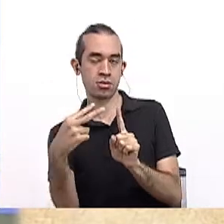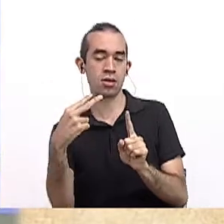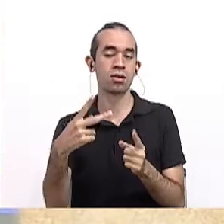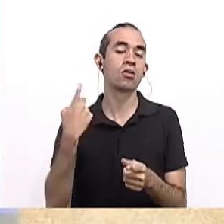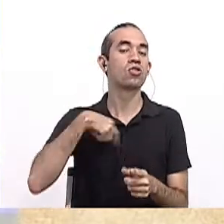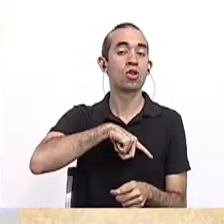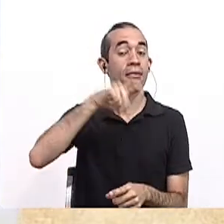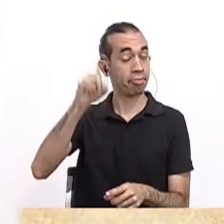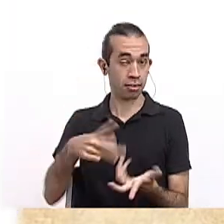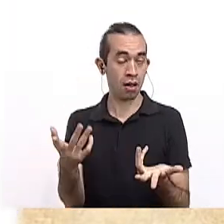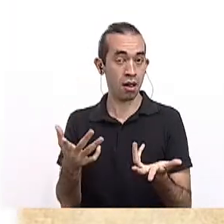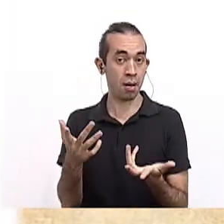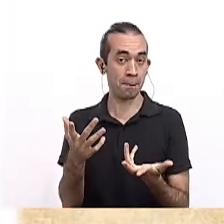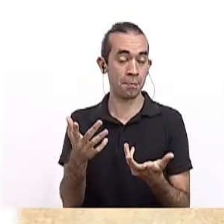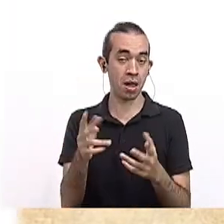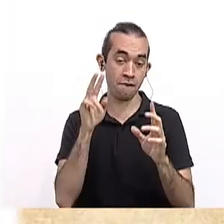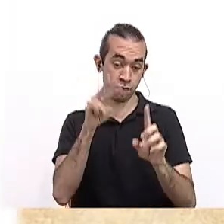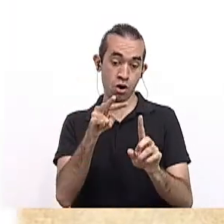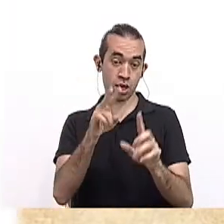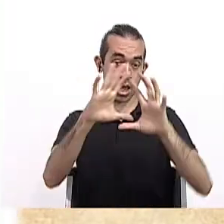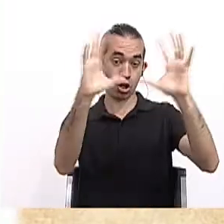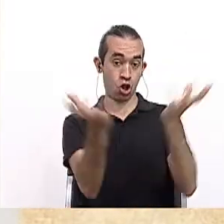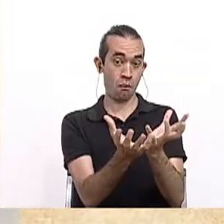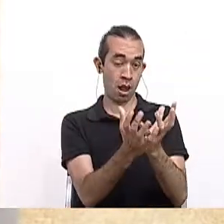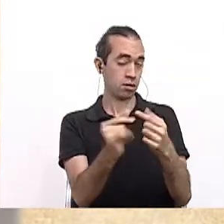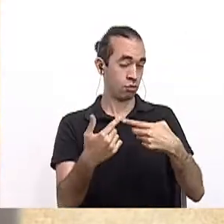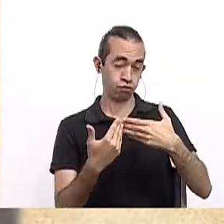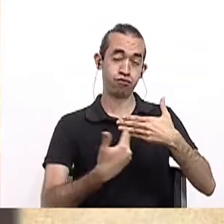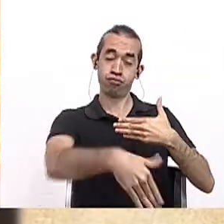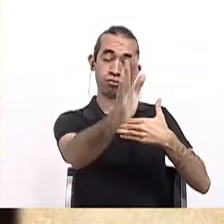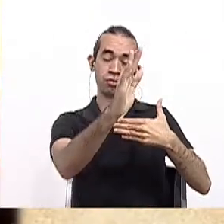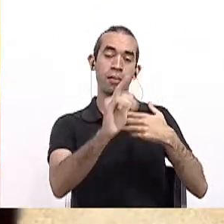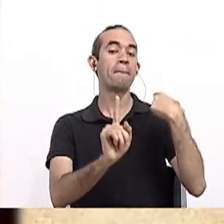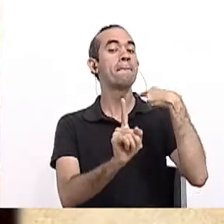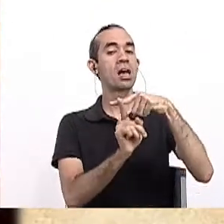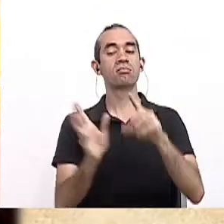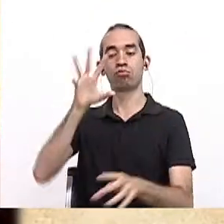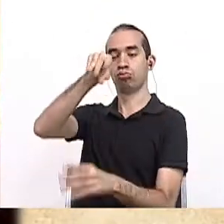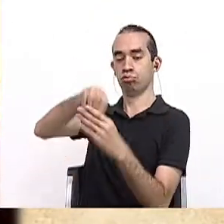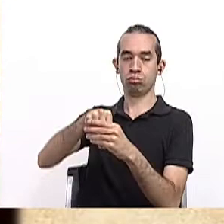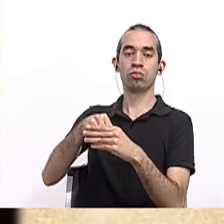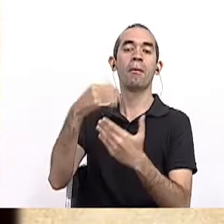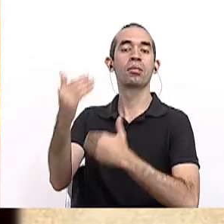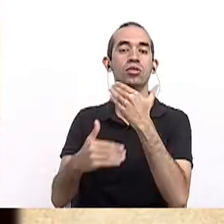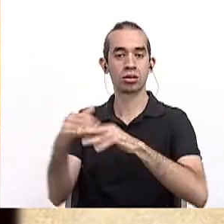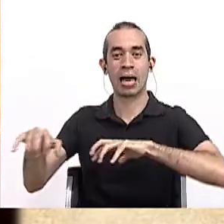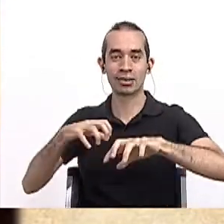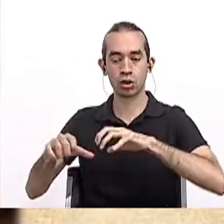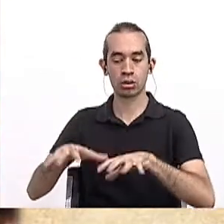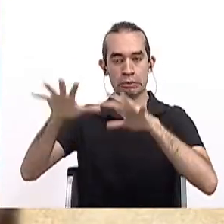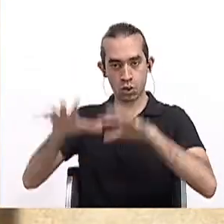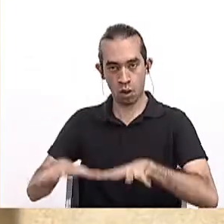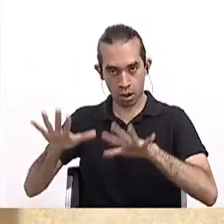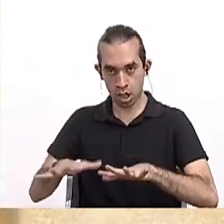debemos de pasar de enfoques y procesos globales a largo plazo a incorporar procesos de acciones locales y a corto